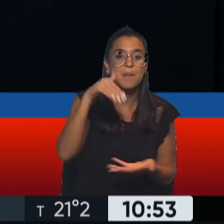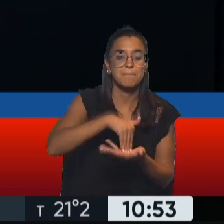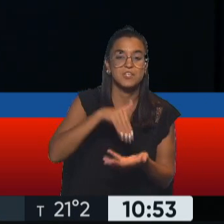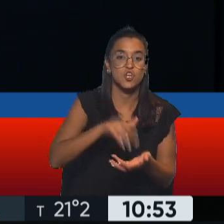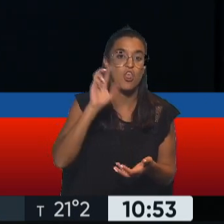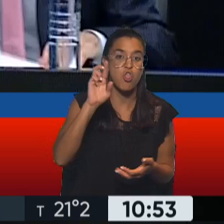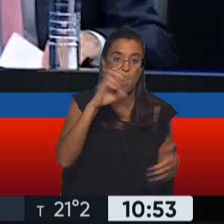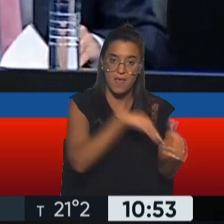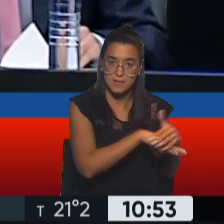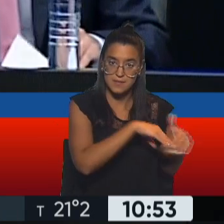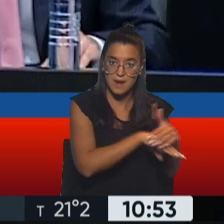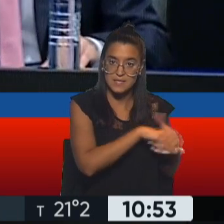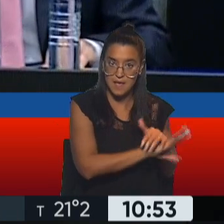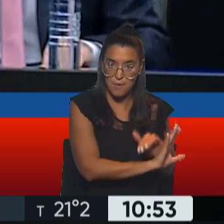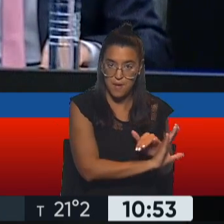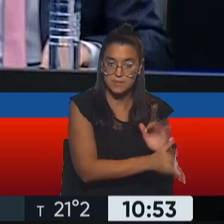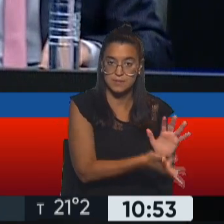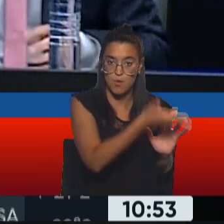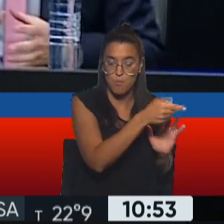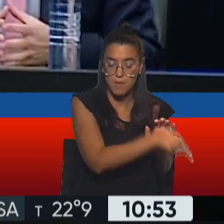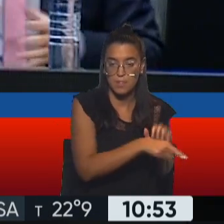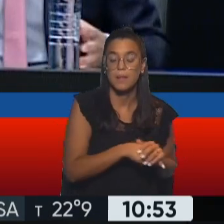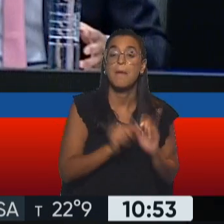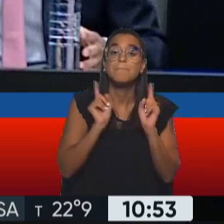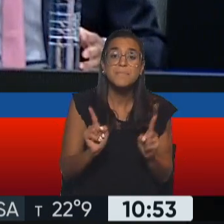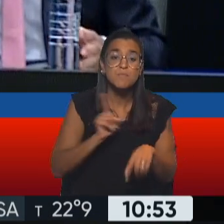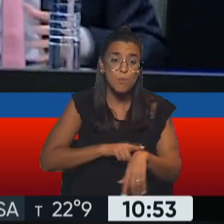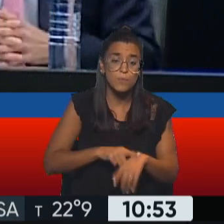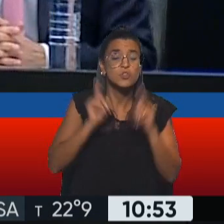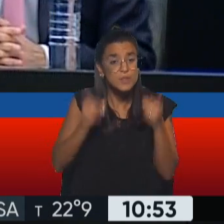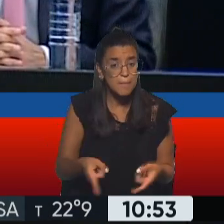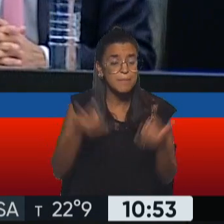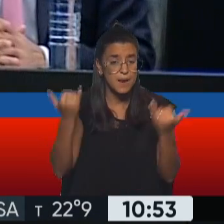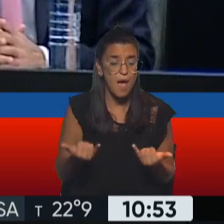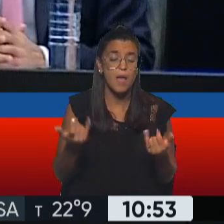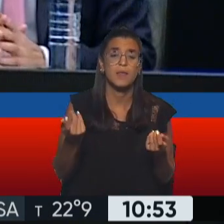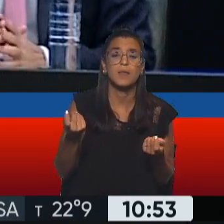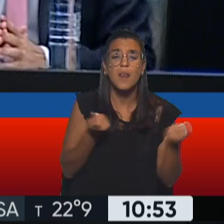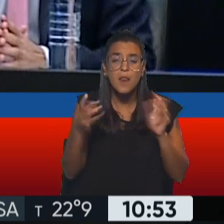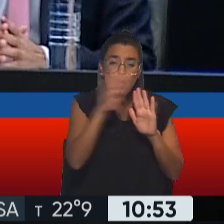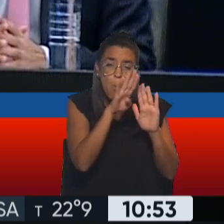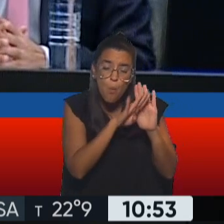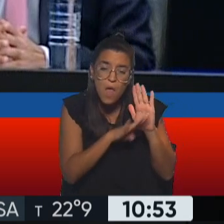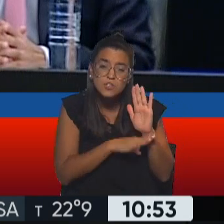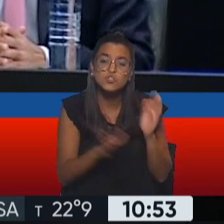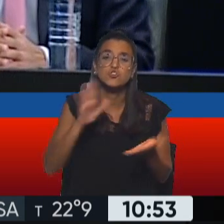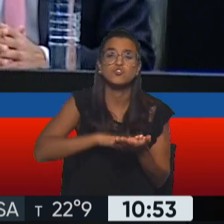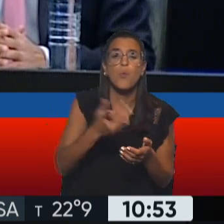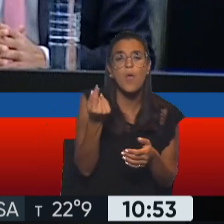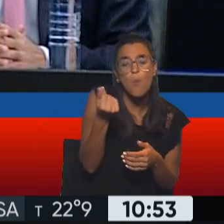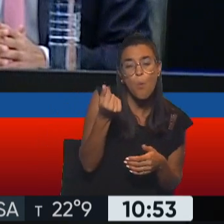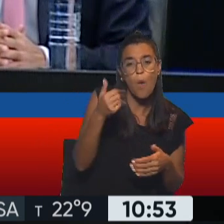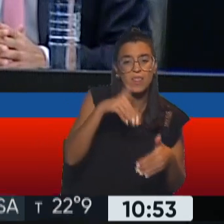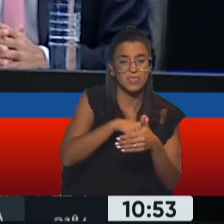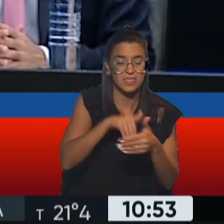de dólares. Al mismo tiempo, seguirá habiendo regulaciones en la cuenta financiera